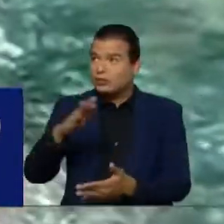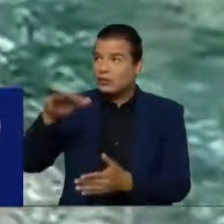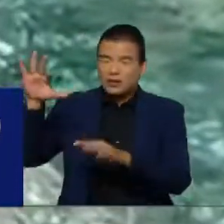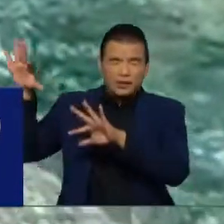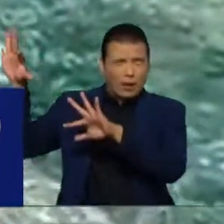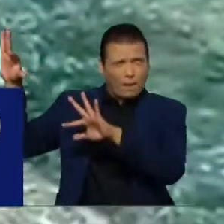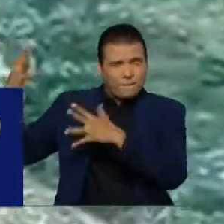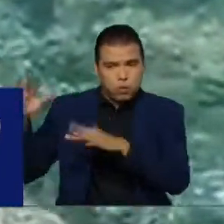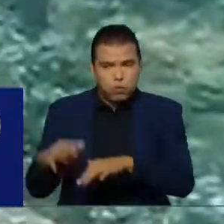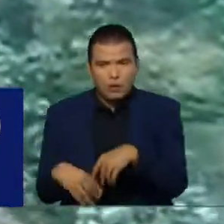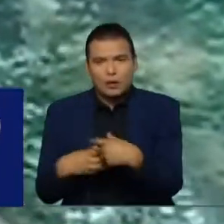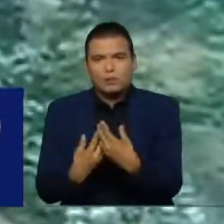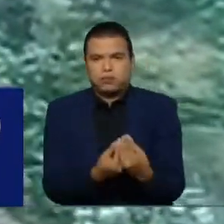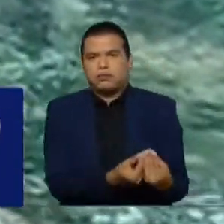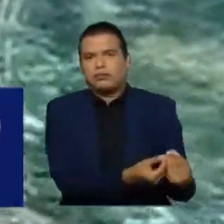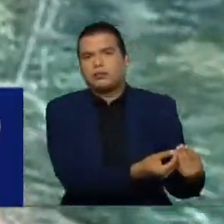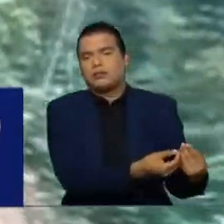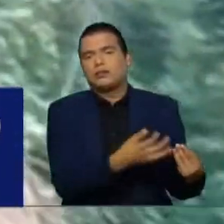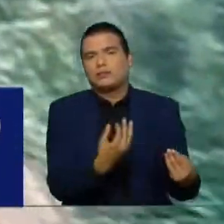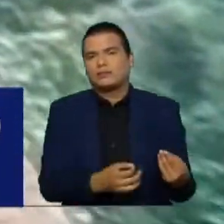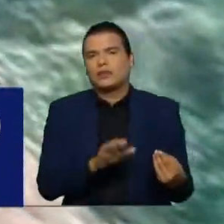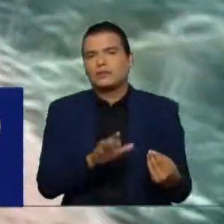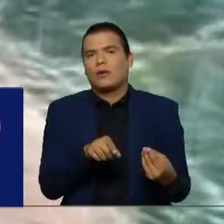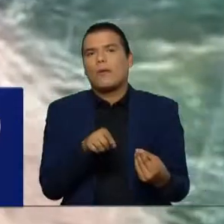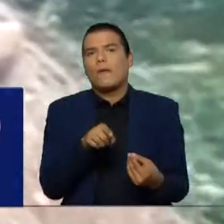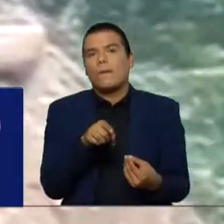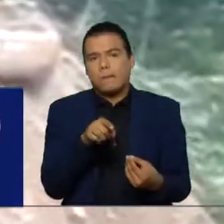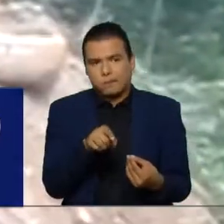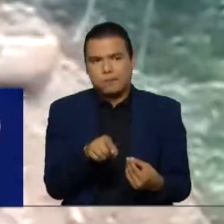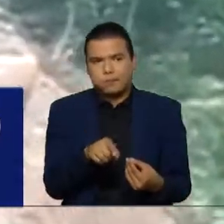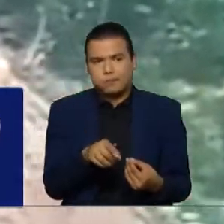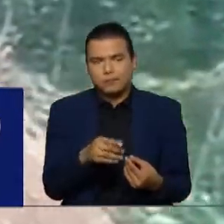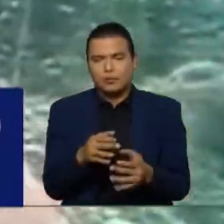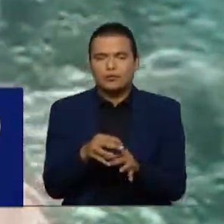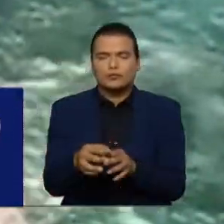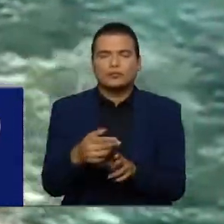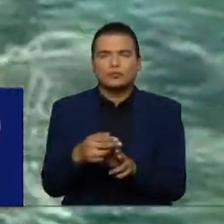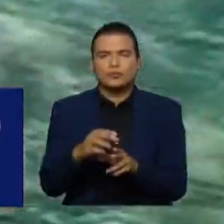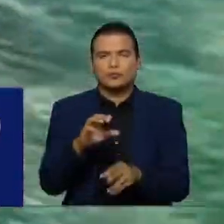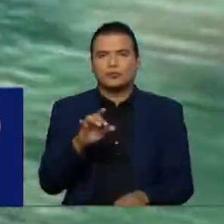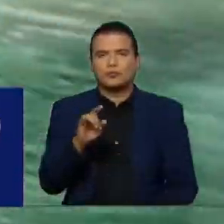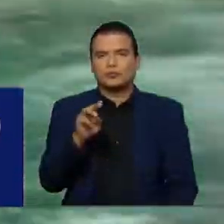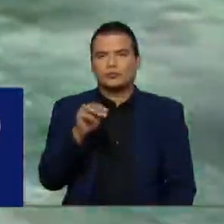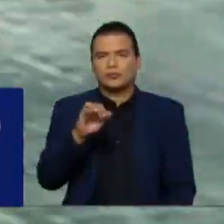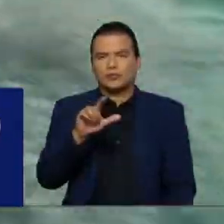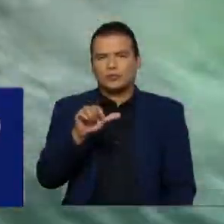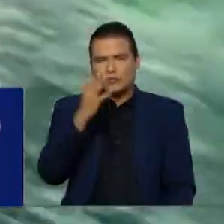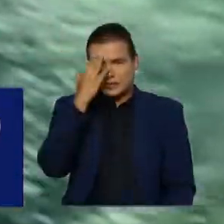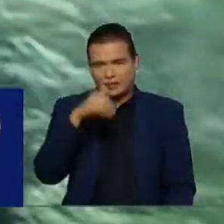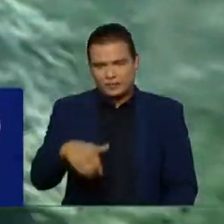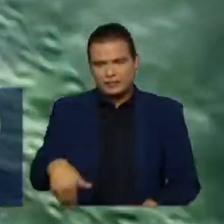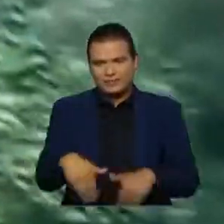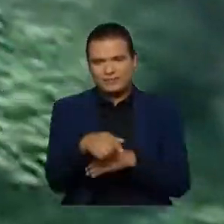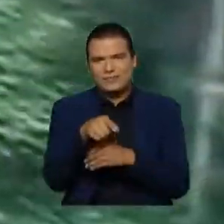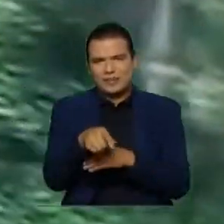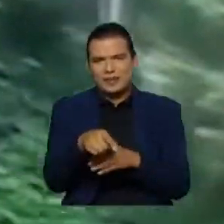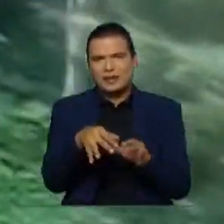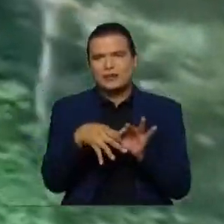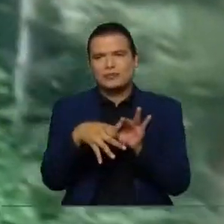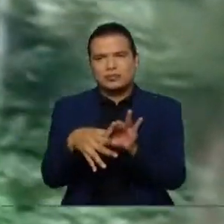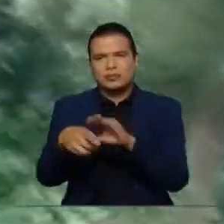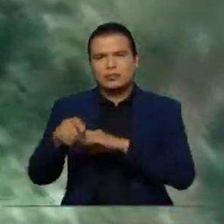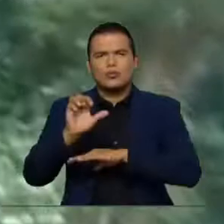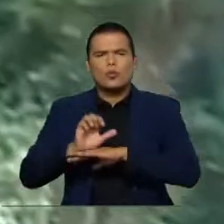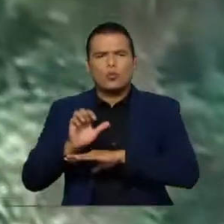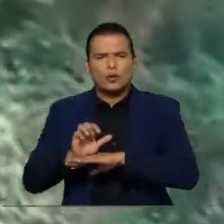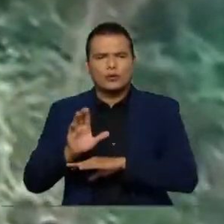Cumbal y Mayasquer. Esto es en la frontera sur entre Colombia y Ecuador. Infortunadamente, un maquinista perdió la vida. Jader